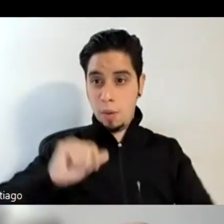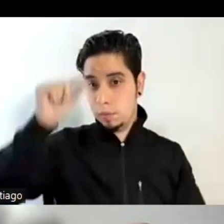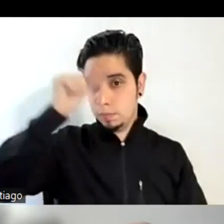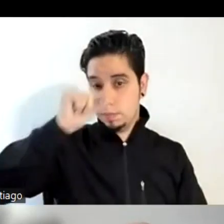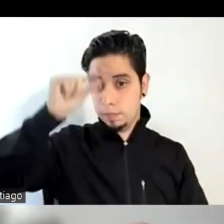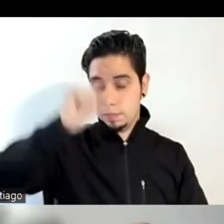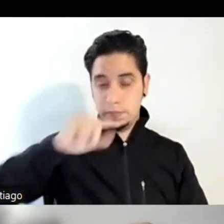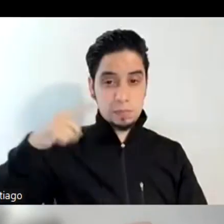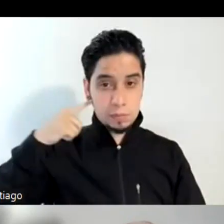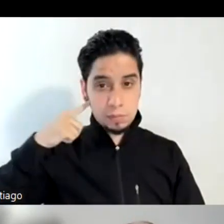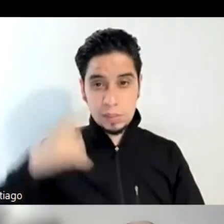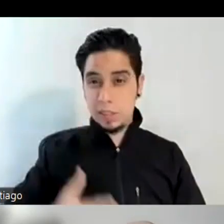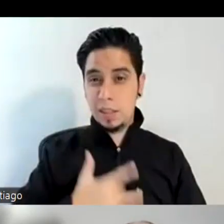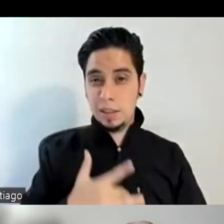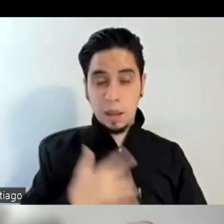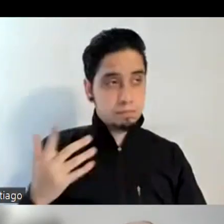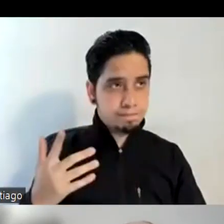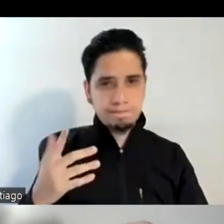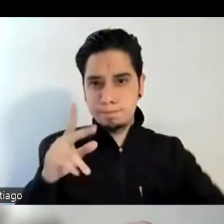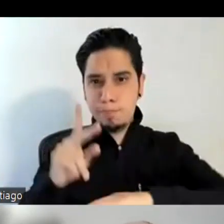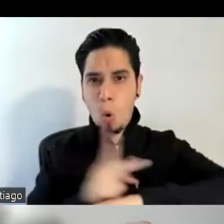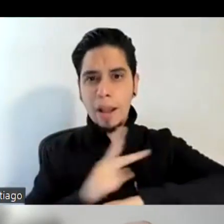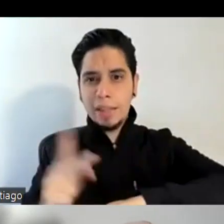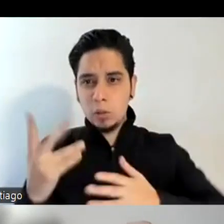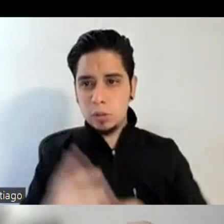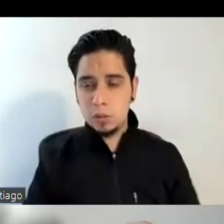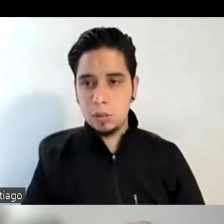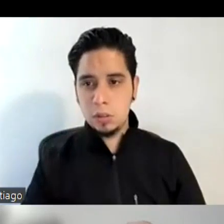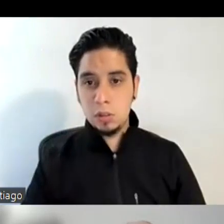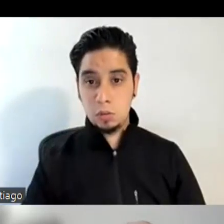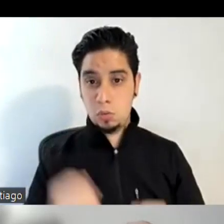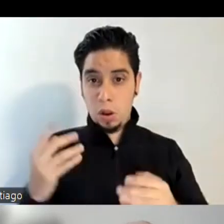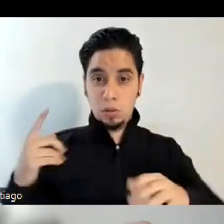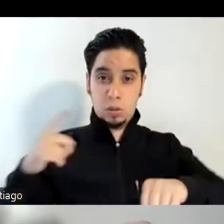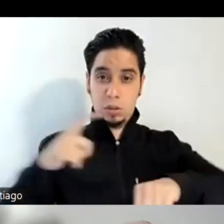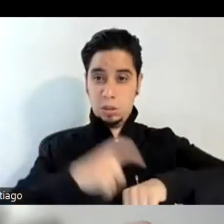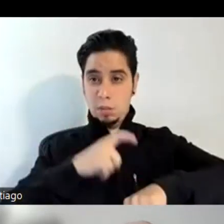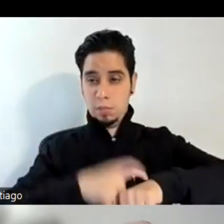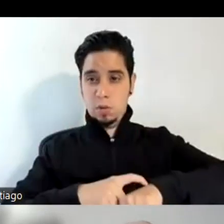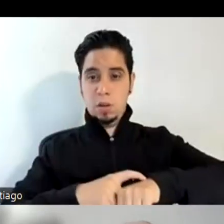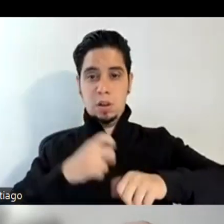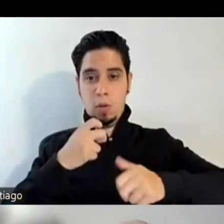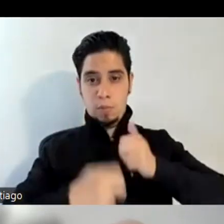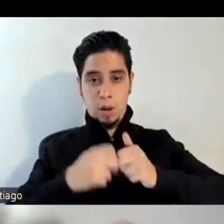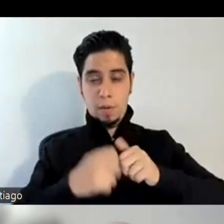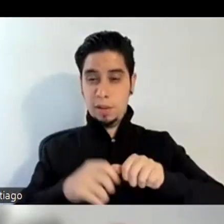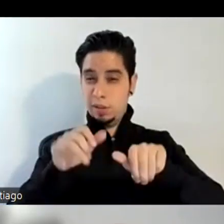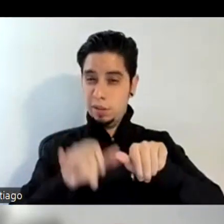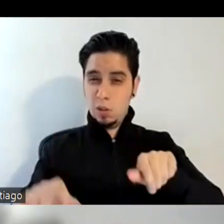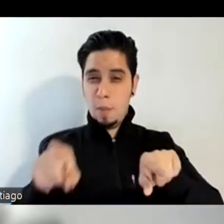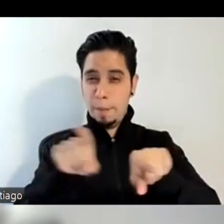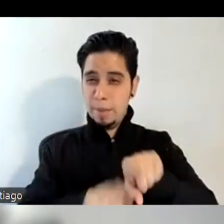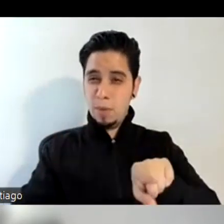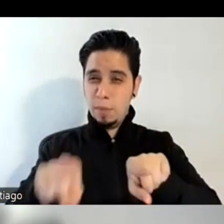poético, ¿entiendes? Porque no, cuando hemos evolucionado, que los problemas siguen reciclándose. Exacto. Uh-huh.